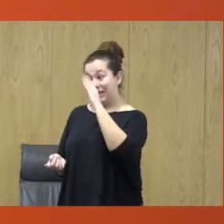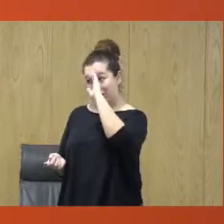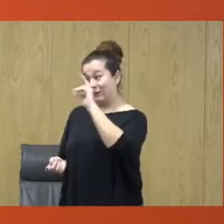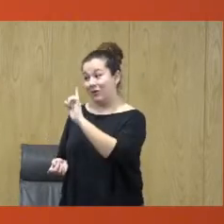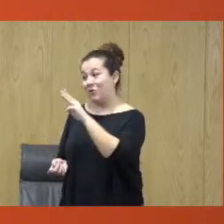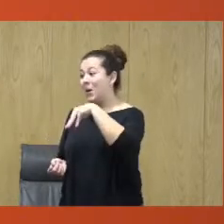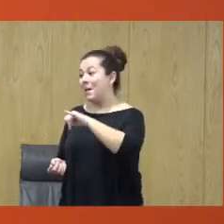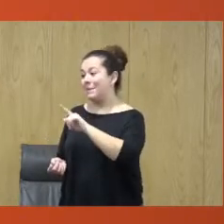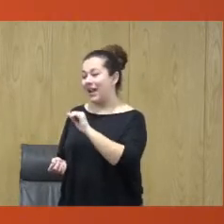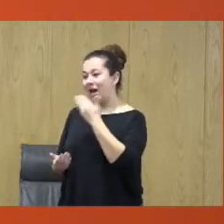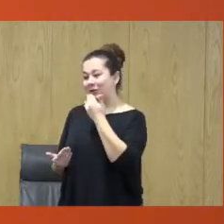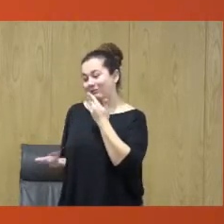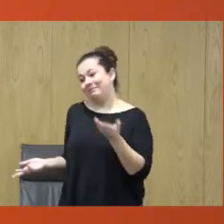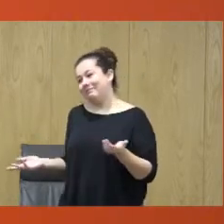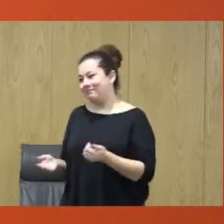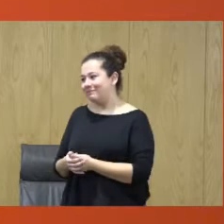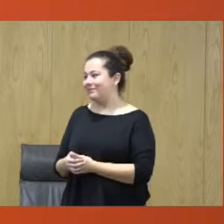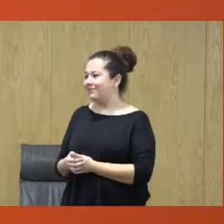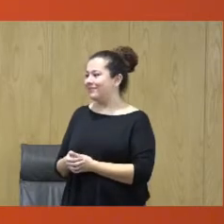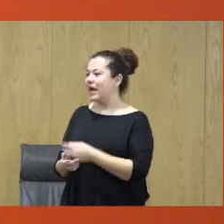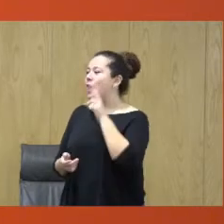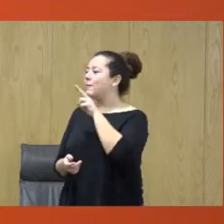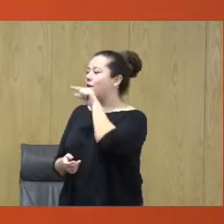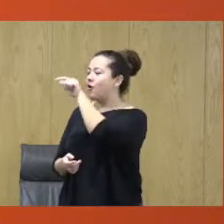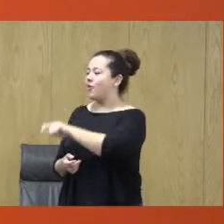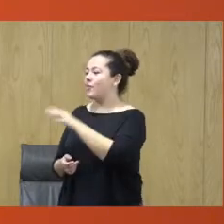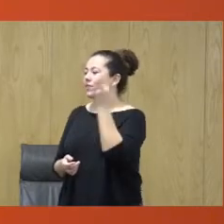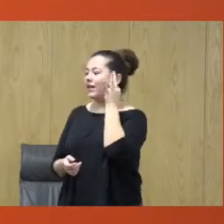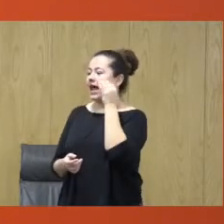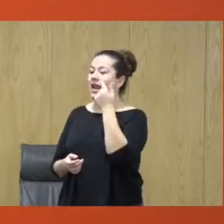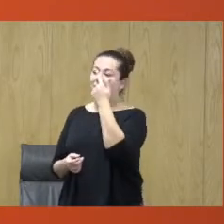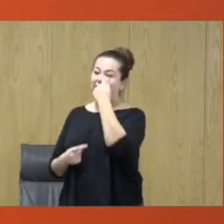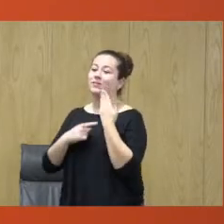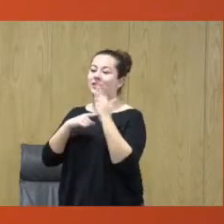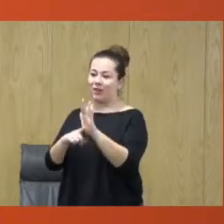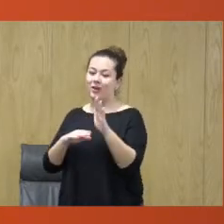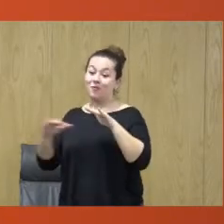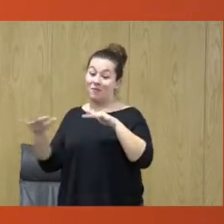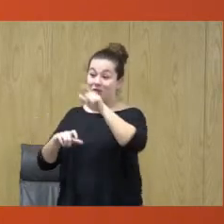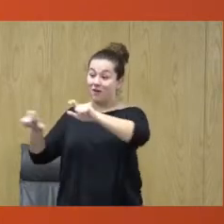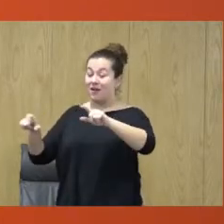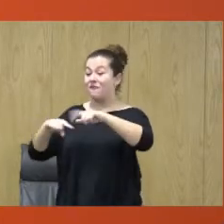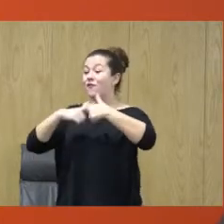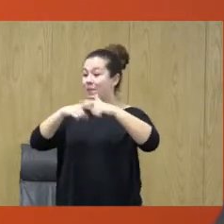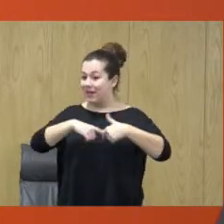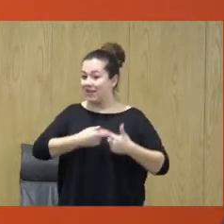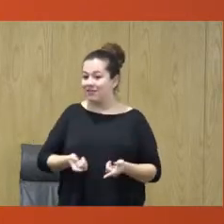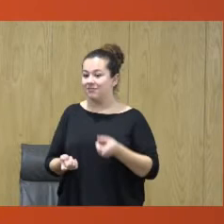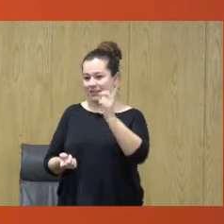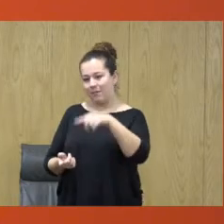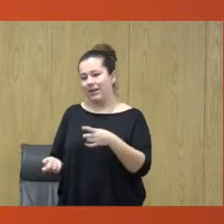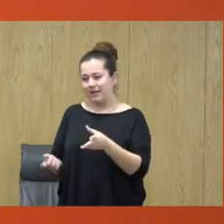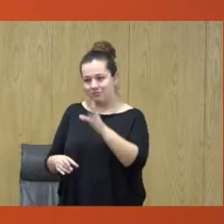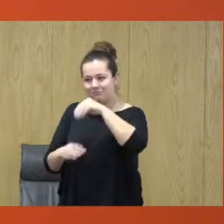que no, veo en ella la representación de ese movimiento de familias, que es también la parte